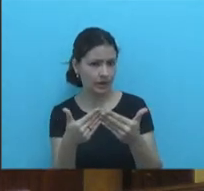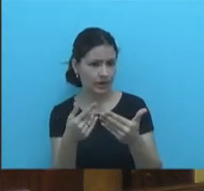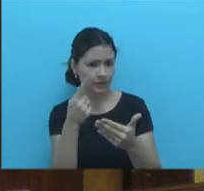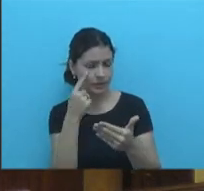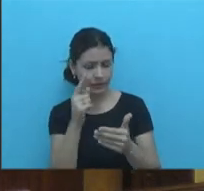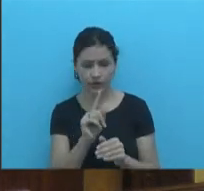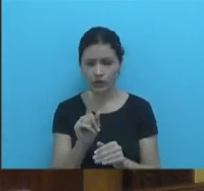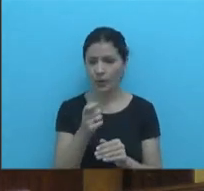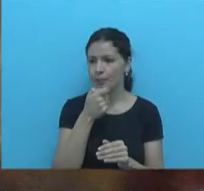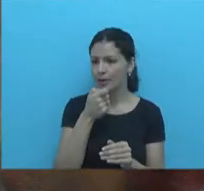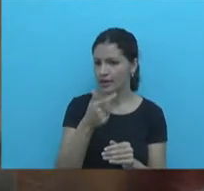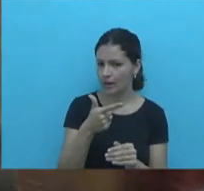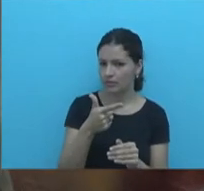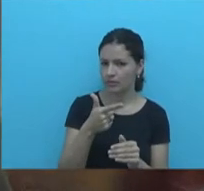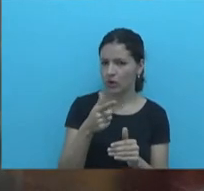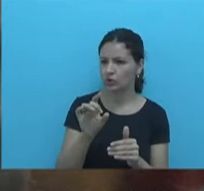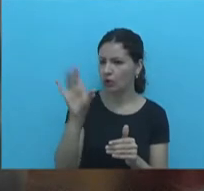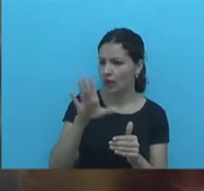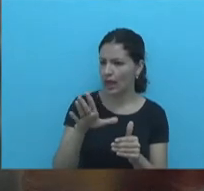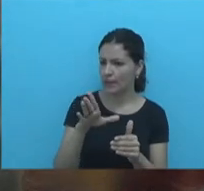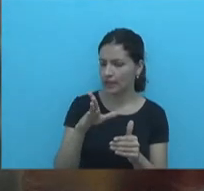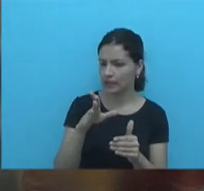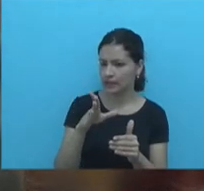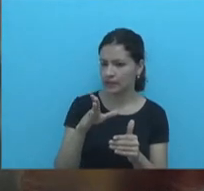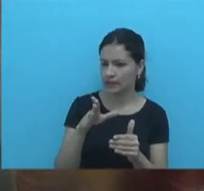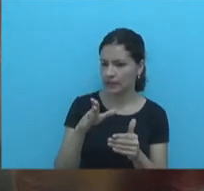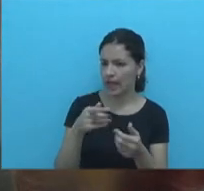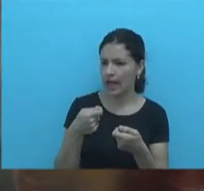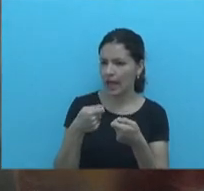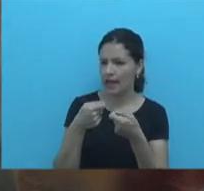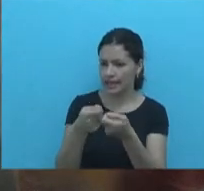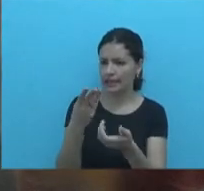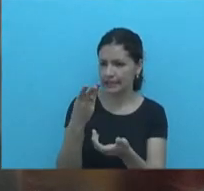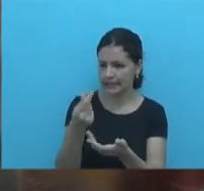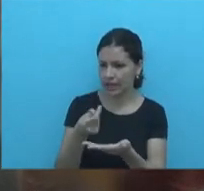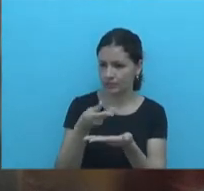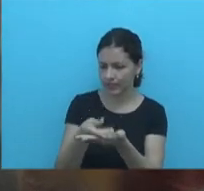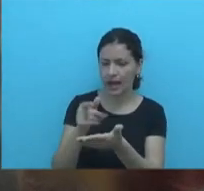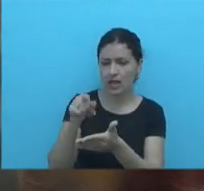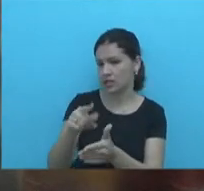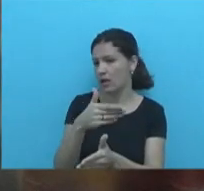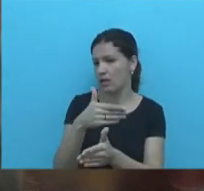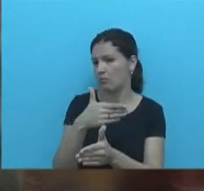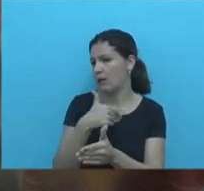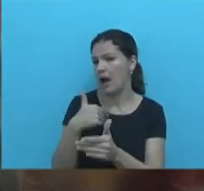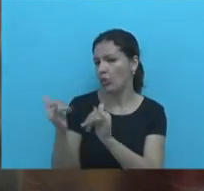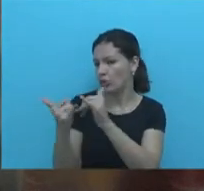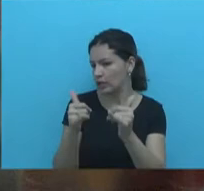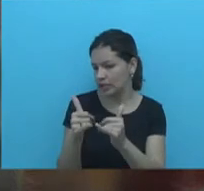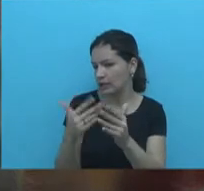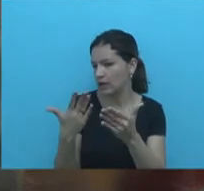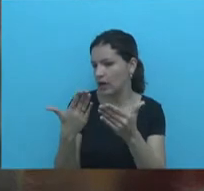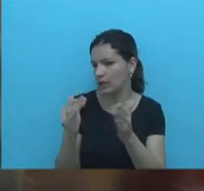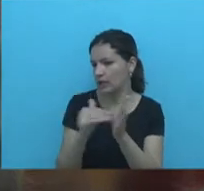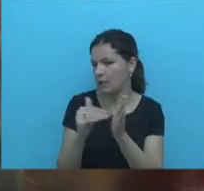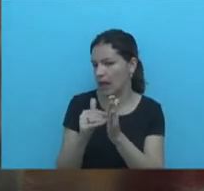Yo tengo ejemplo que lo único que le hacen es darle un beneficio económico y que ellas arreglen como ellas quieran.